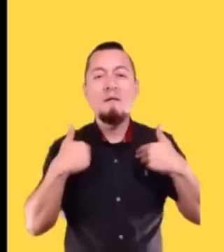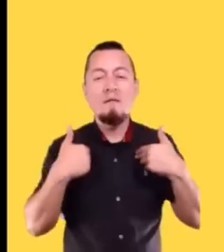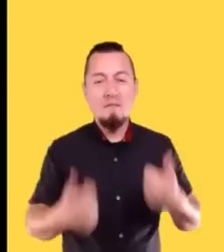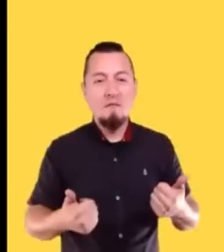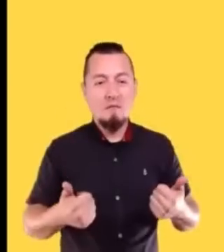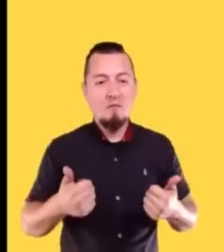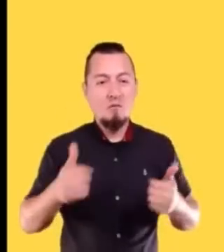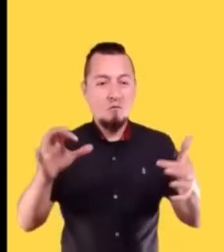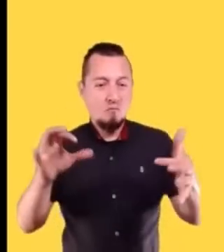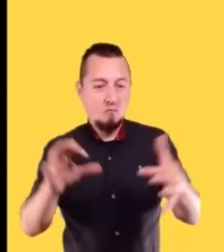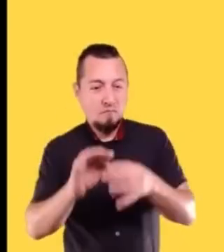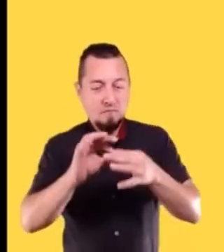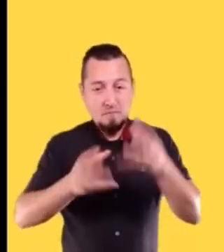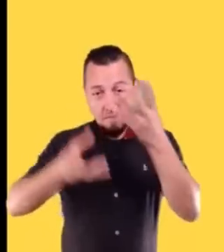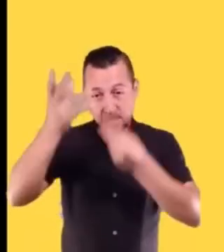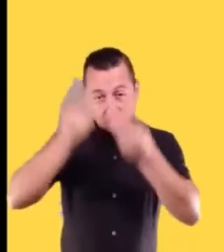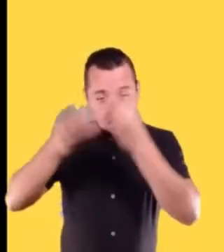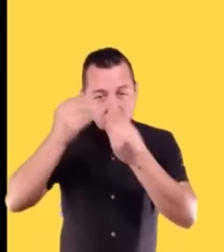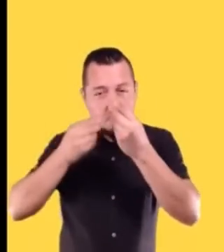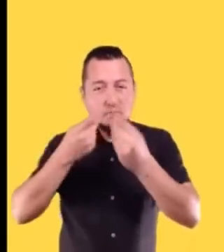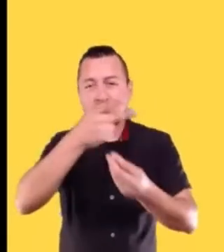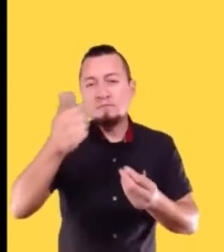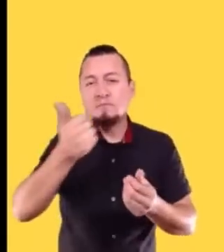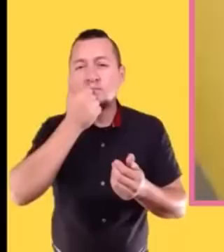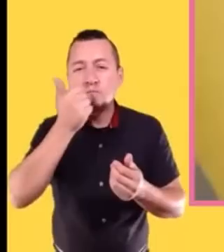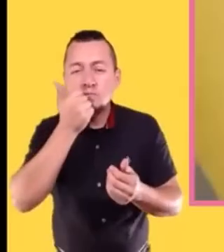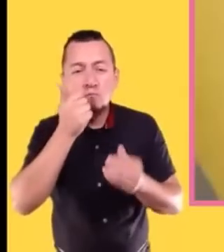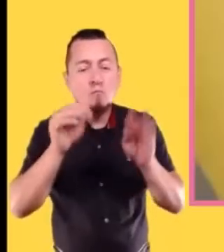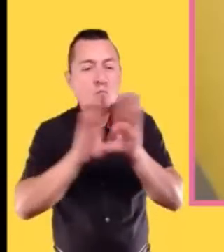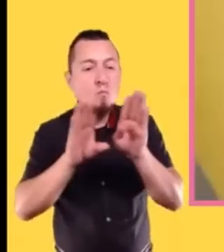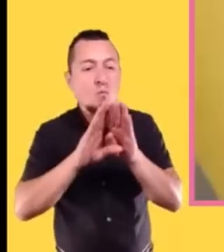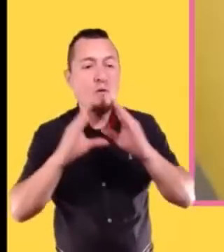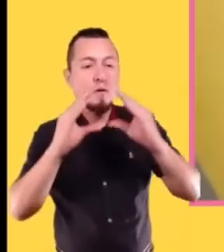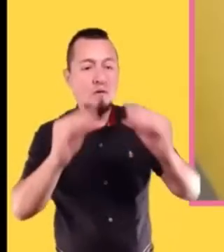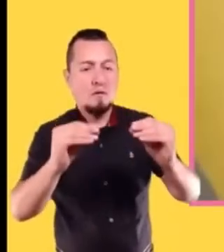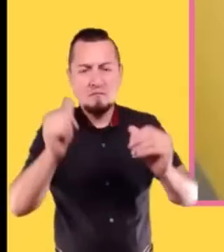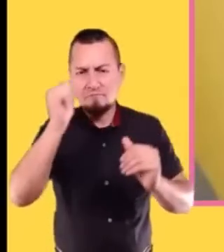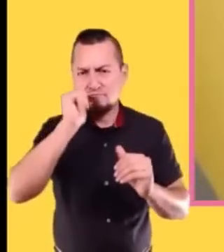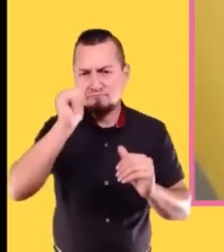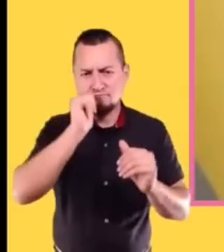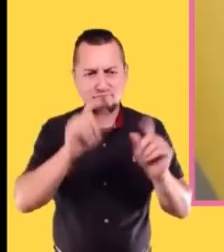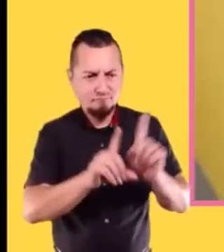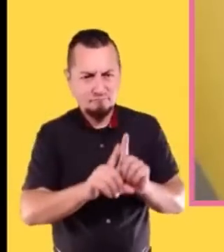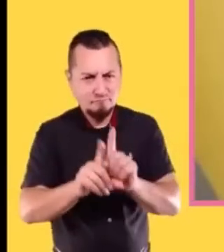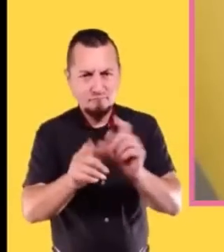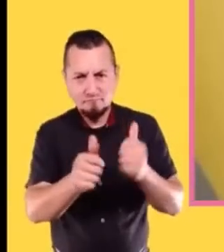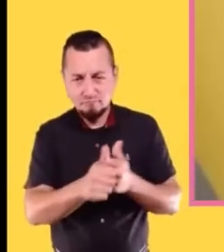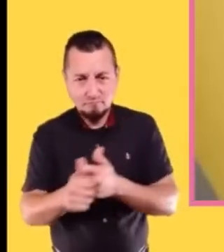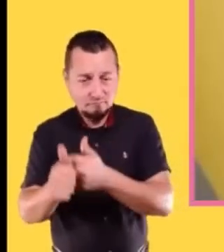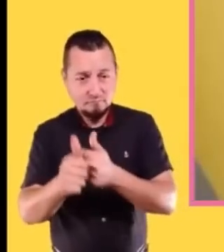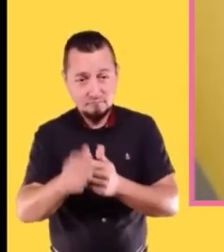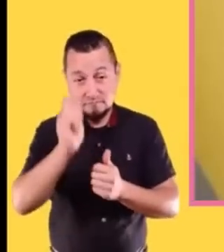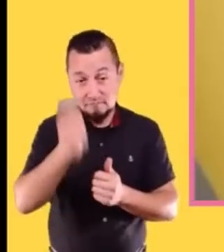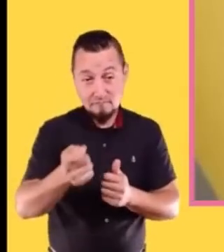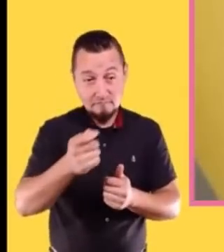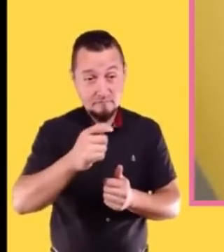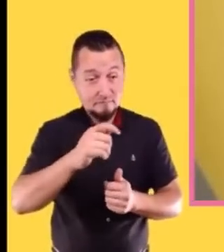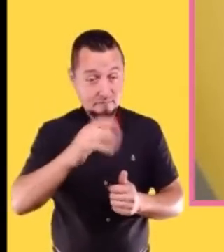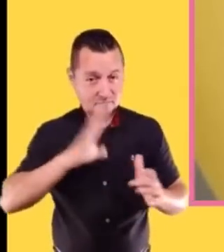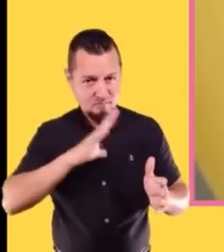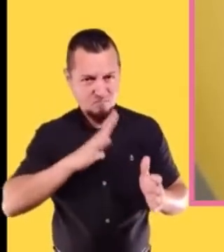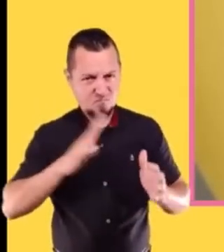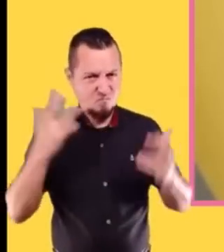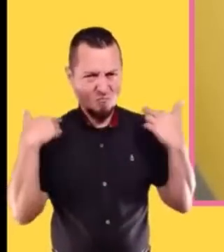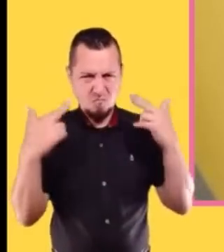de aprendizaje que tienen nuestros alumnos desde pequeñitos, y esto siempre va acompañado de guías al docente. Tenemos profesionales de la educación, hay